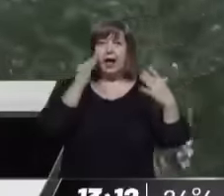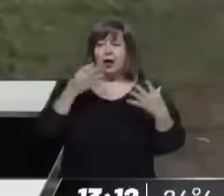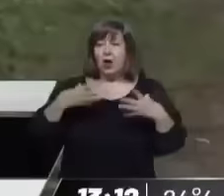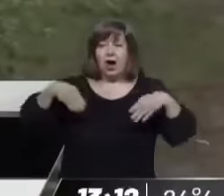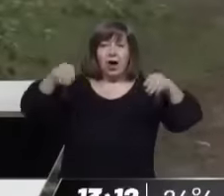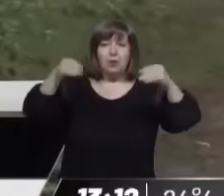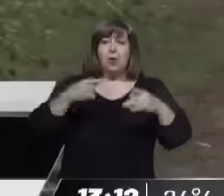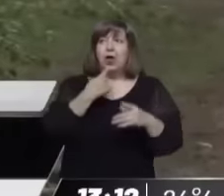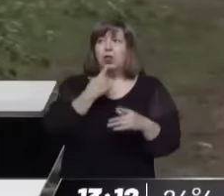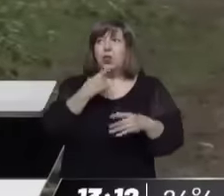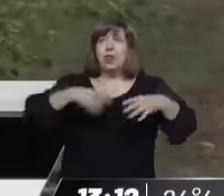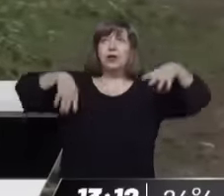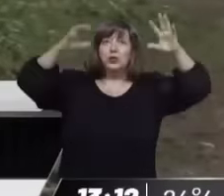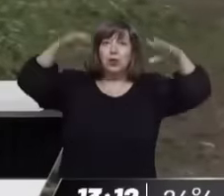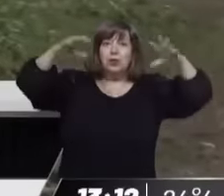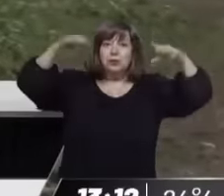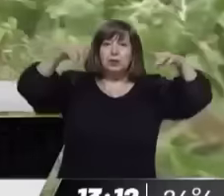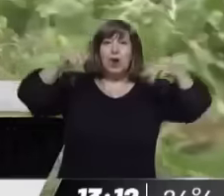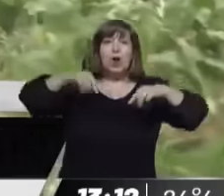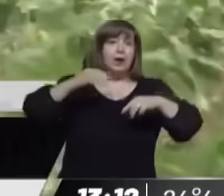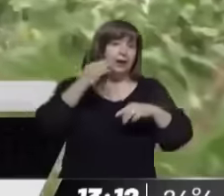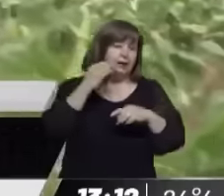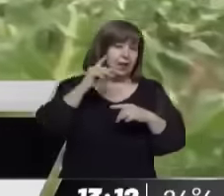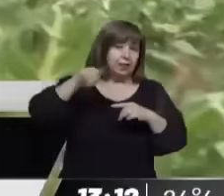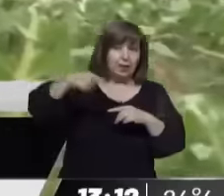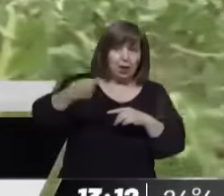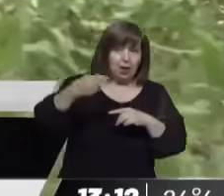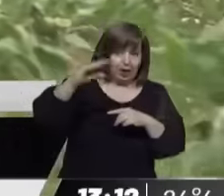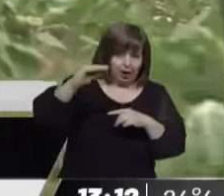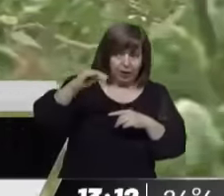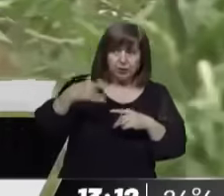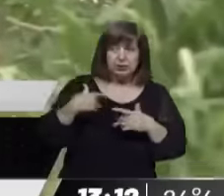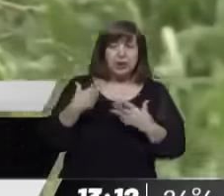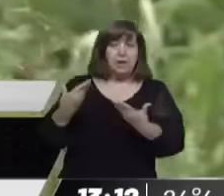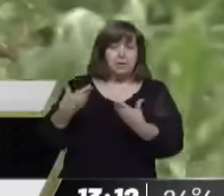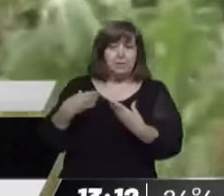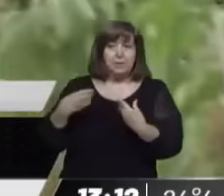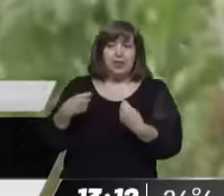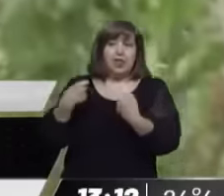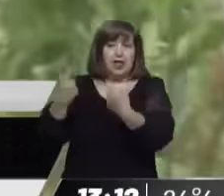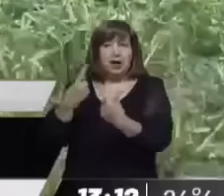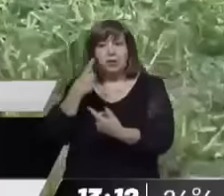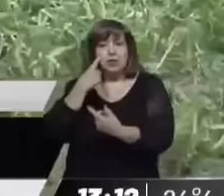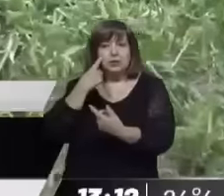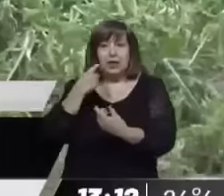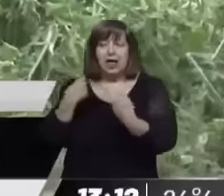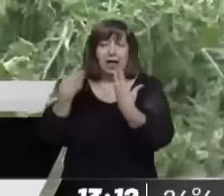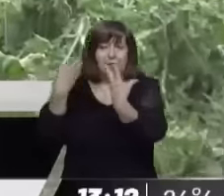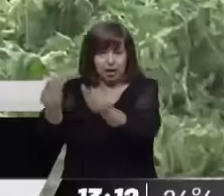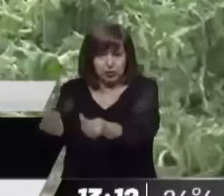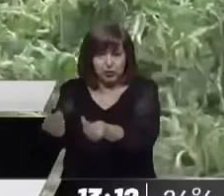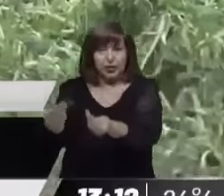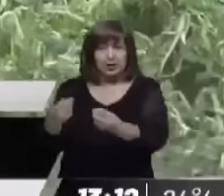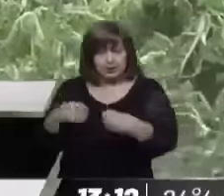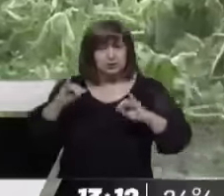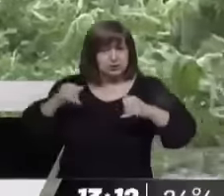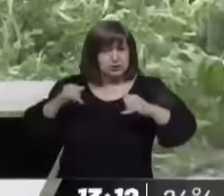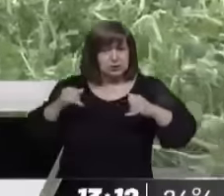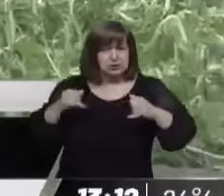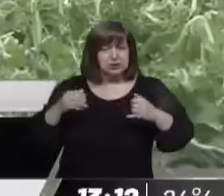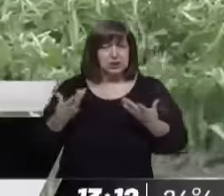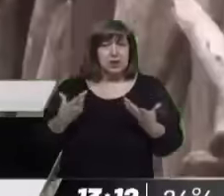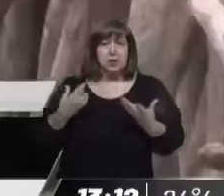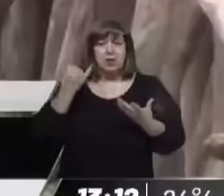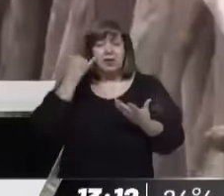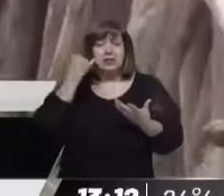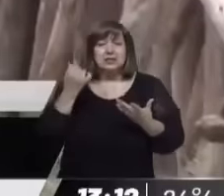ante eventuales lluvias, que sigue el pronóstico siendo activo en ese sentido, puedan de alguna manera ayudar a proteger las pertenencias que no se